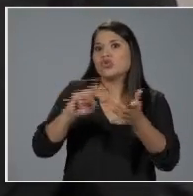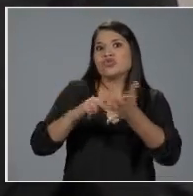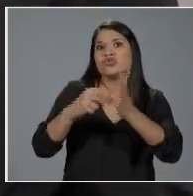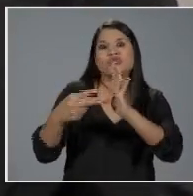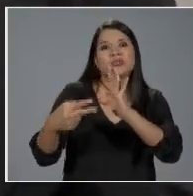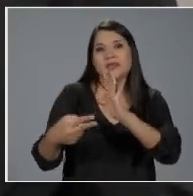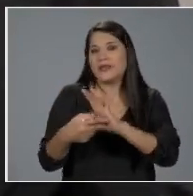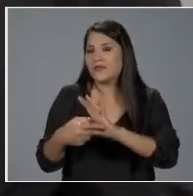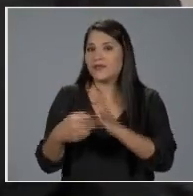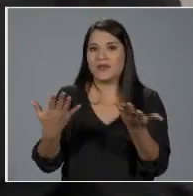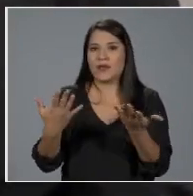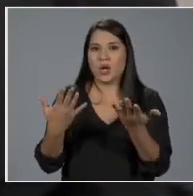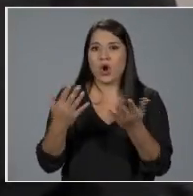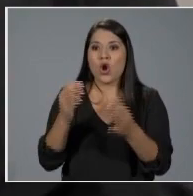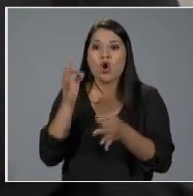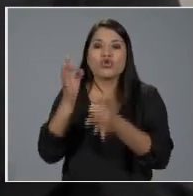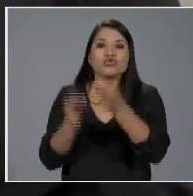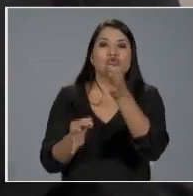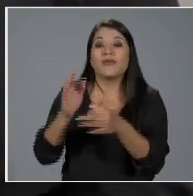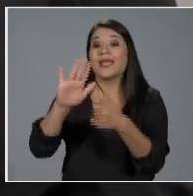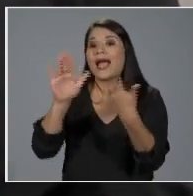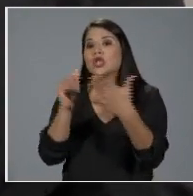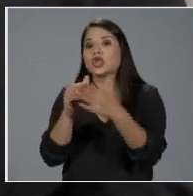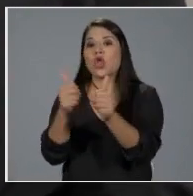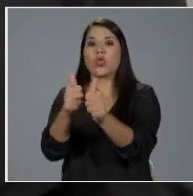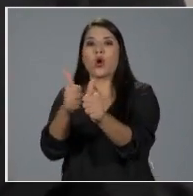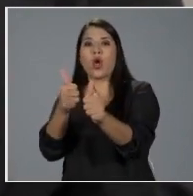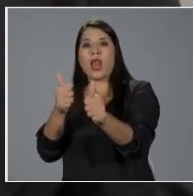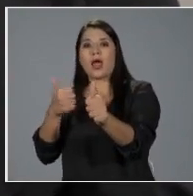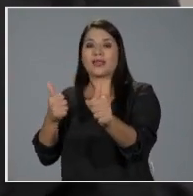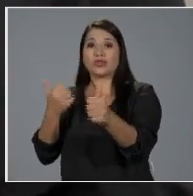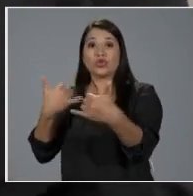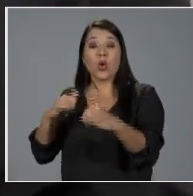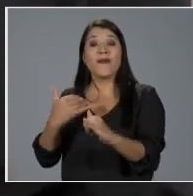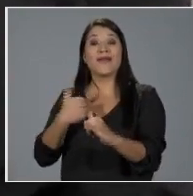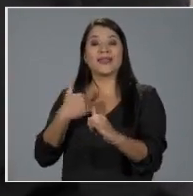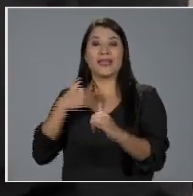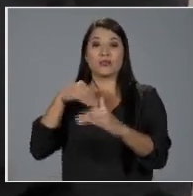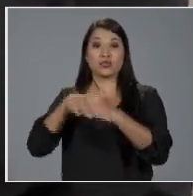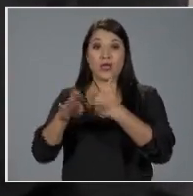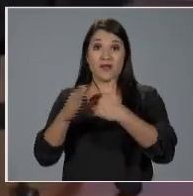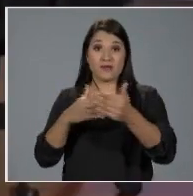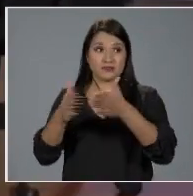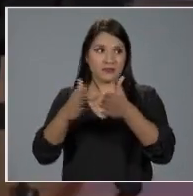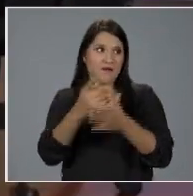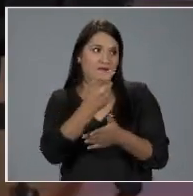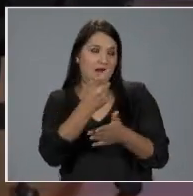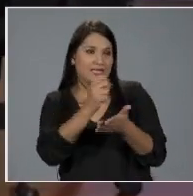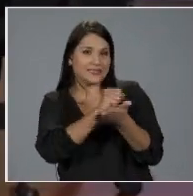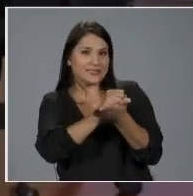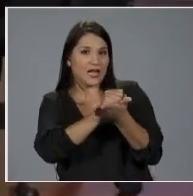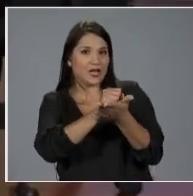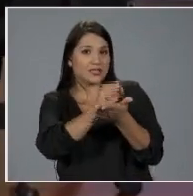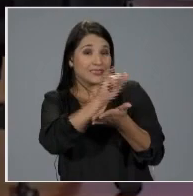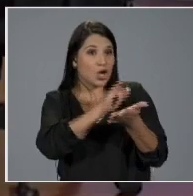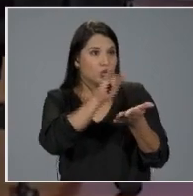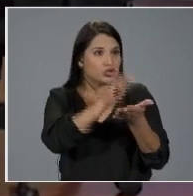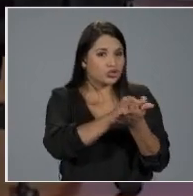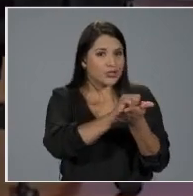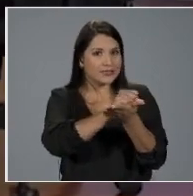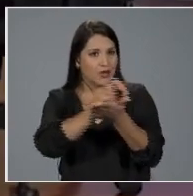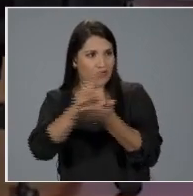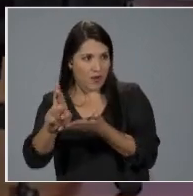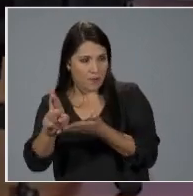la necesidad y el retraso que tenemos o el rezago que tenemos en infraestructura, ¿verdad? San José San Ramón, exacto. La ruta 32. Bueno,